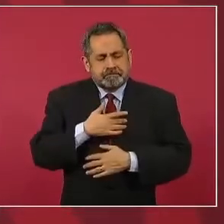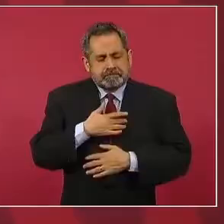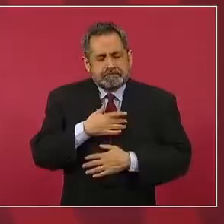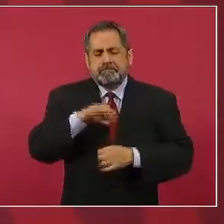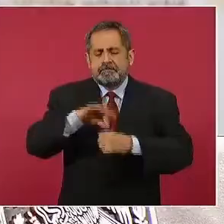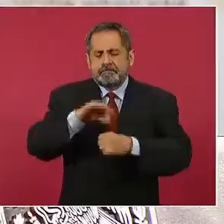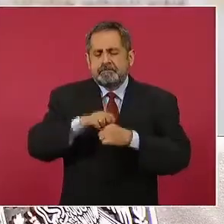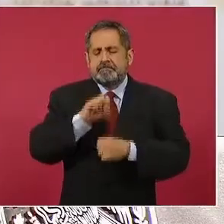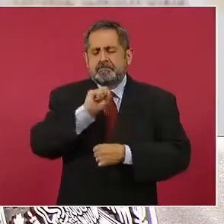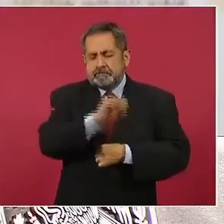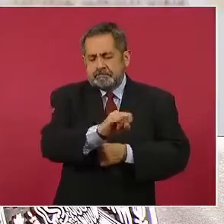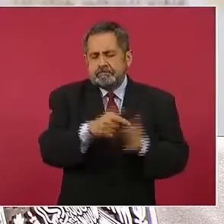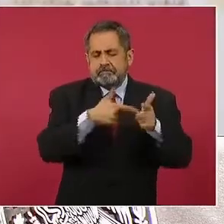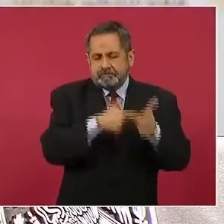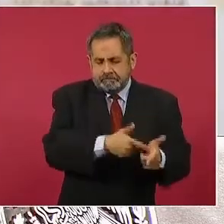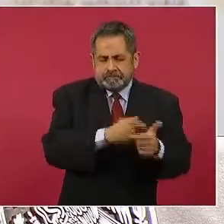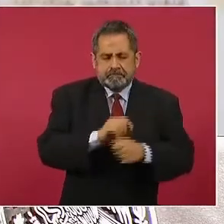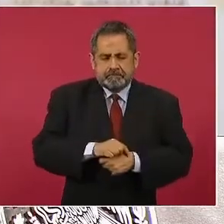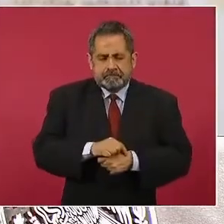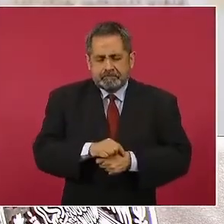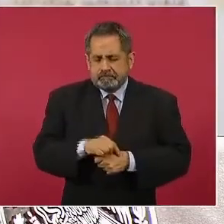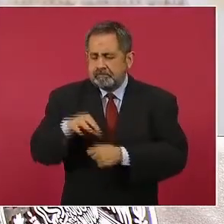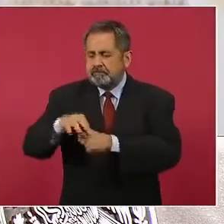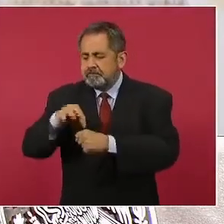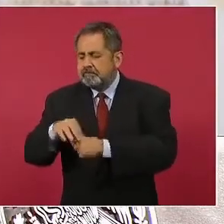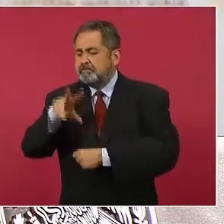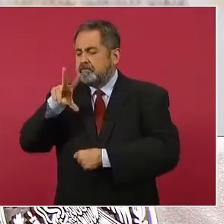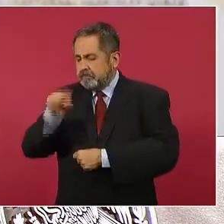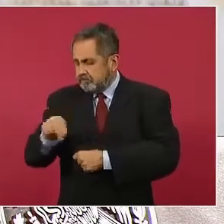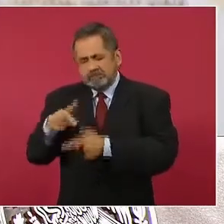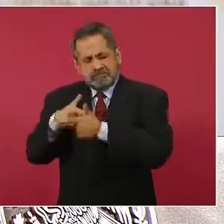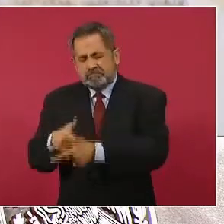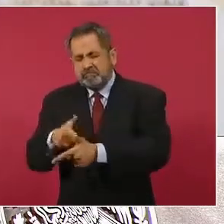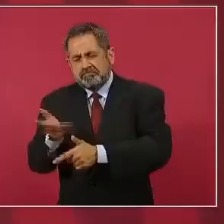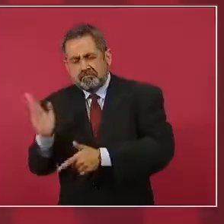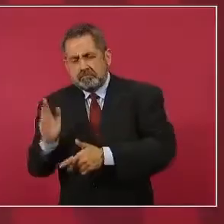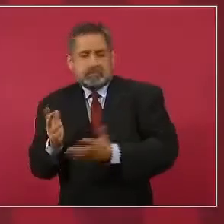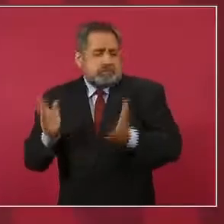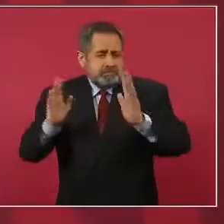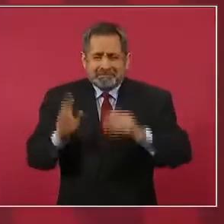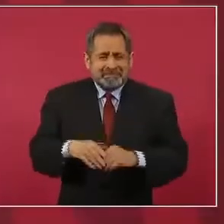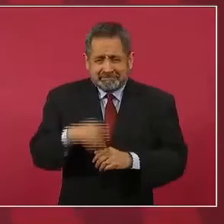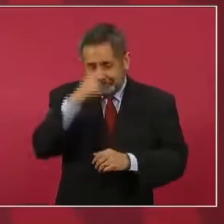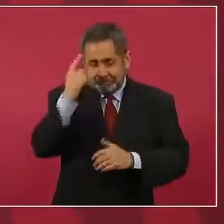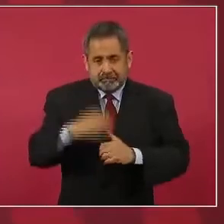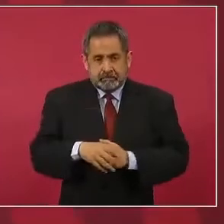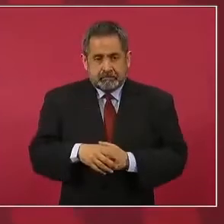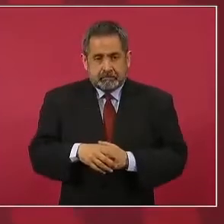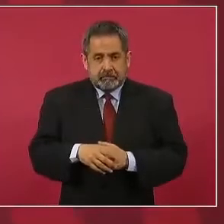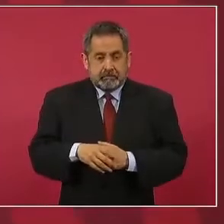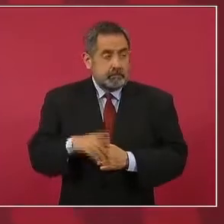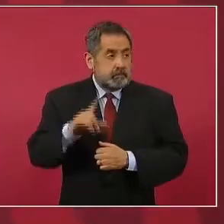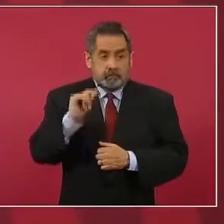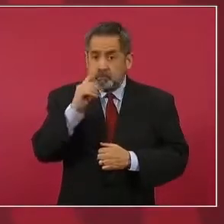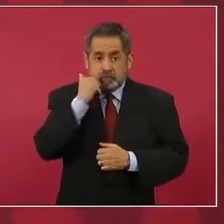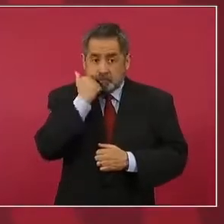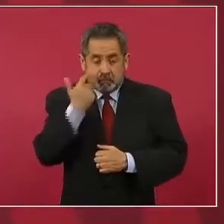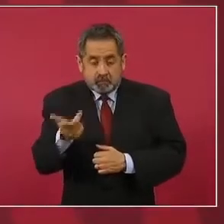Si es una consulta, es decir, ¿quieres que continúe el presidente o que se vaya?